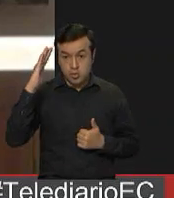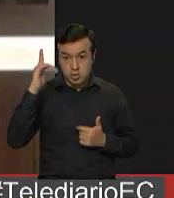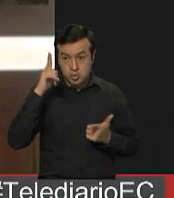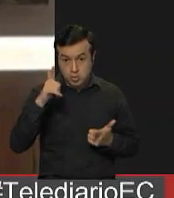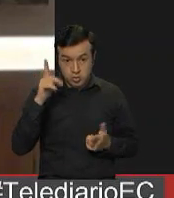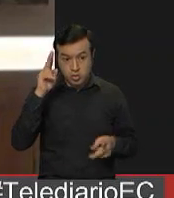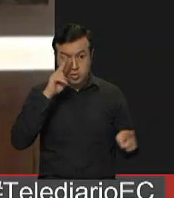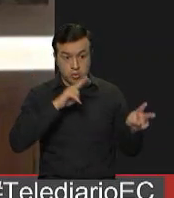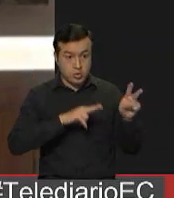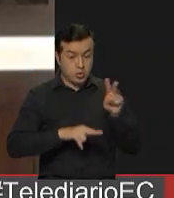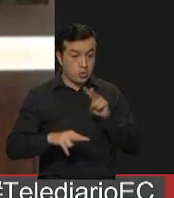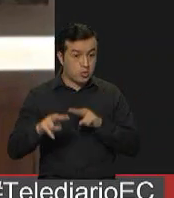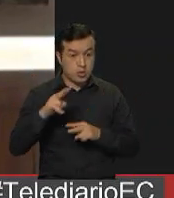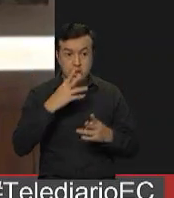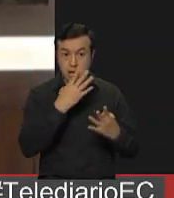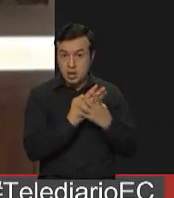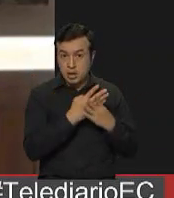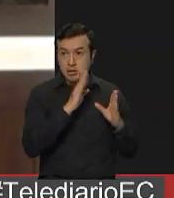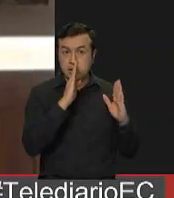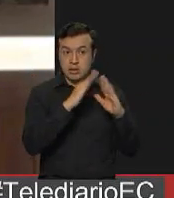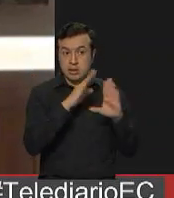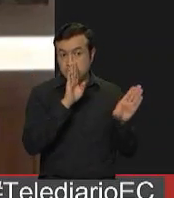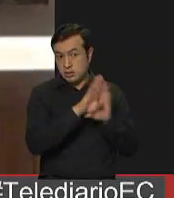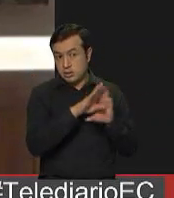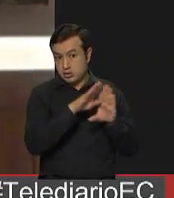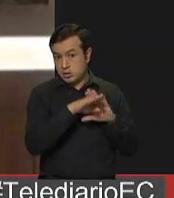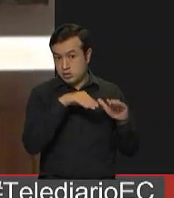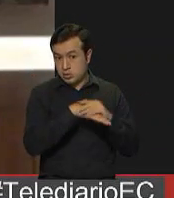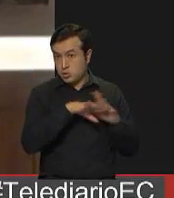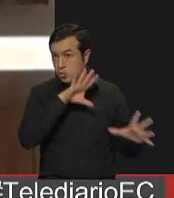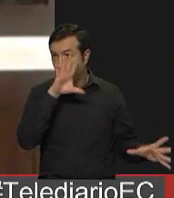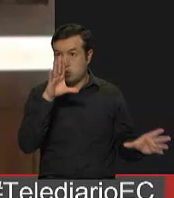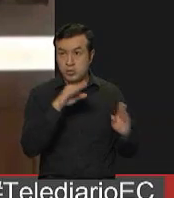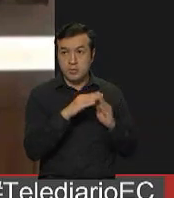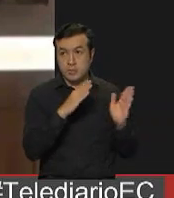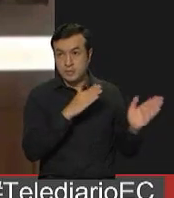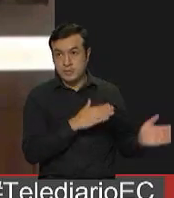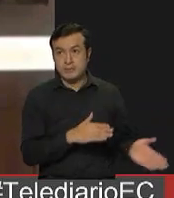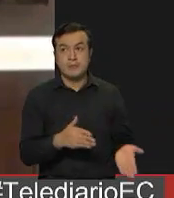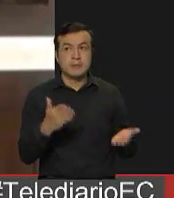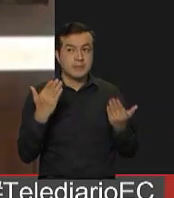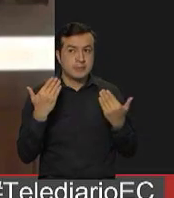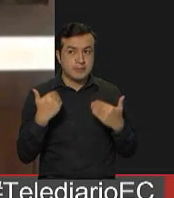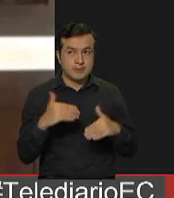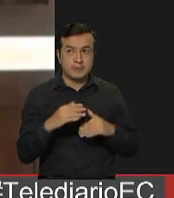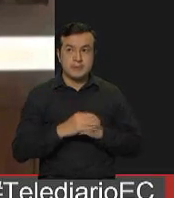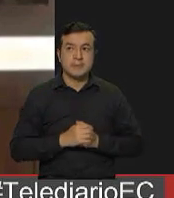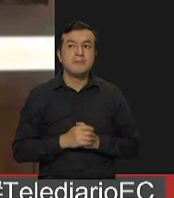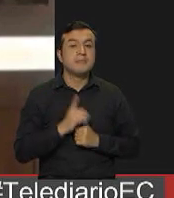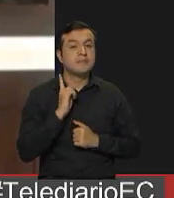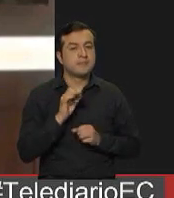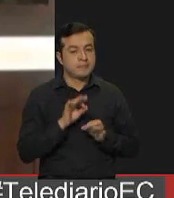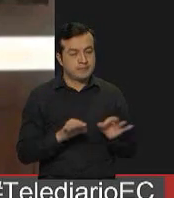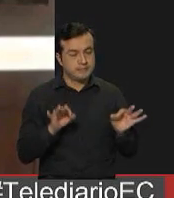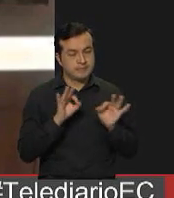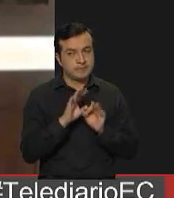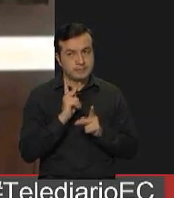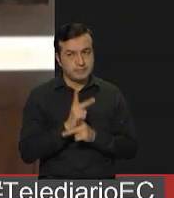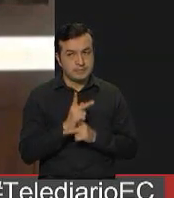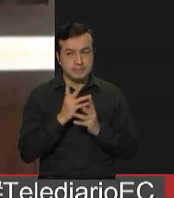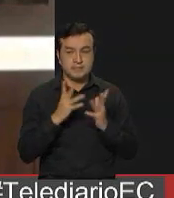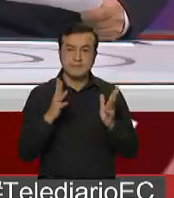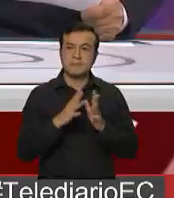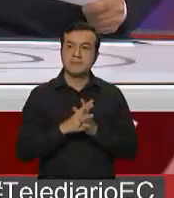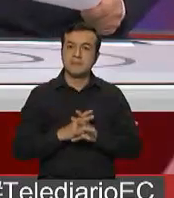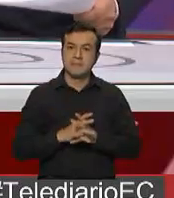que realizar los arrestos, fallecidos, todo de los jueces. Claro. Es importante realizar. Claro